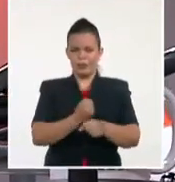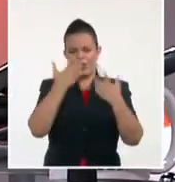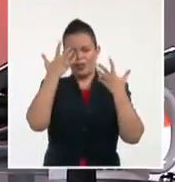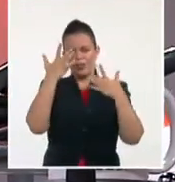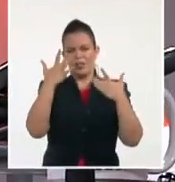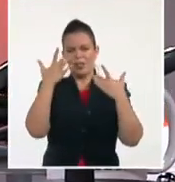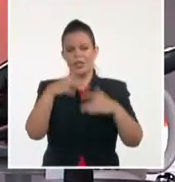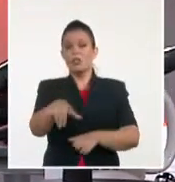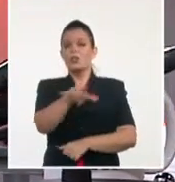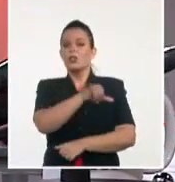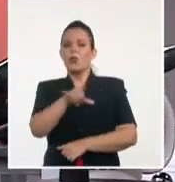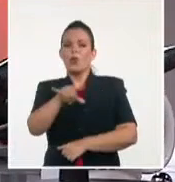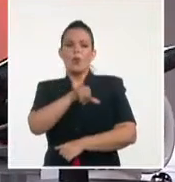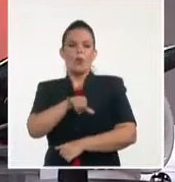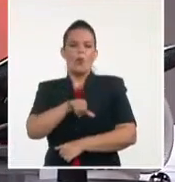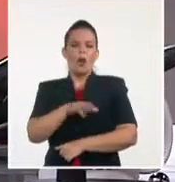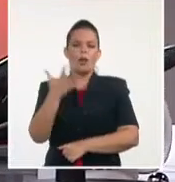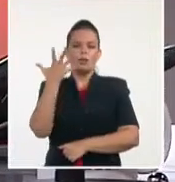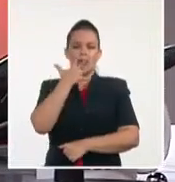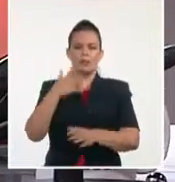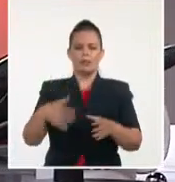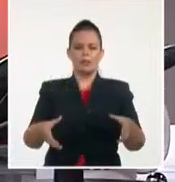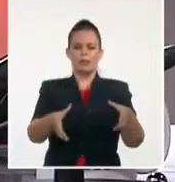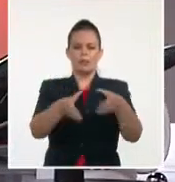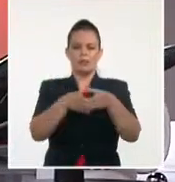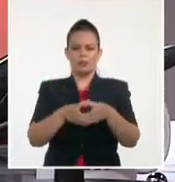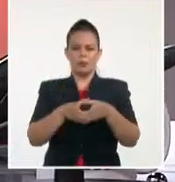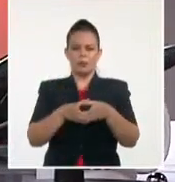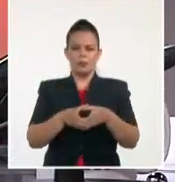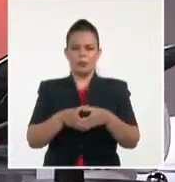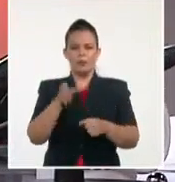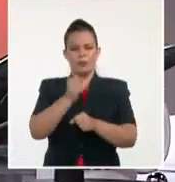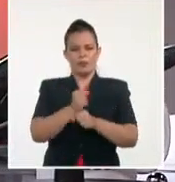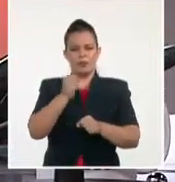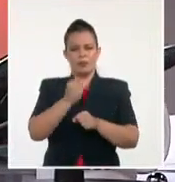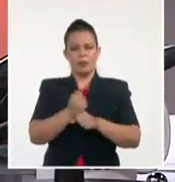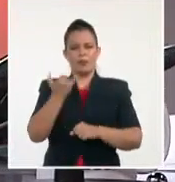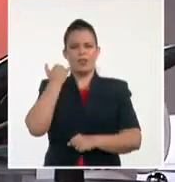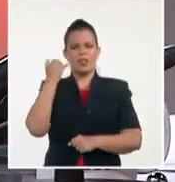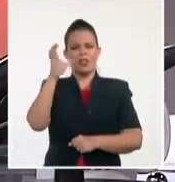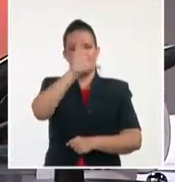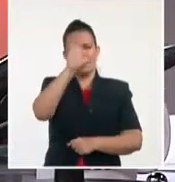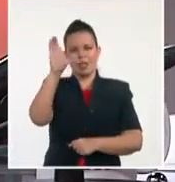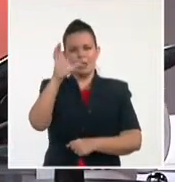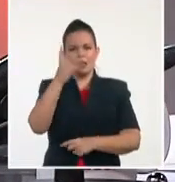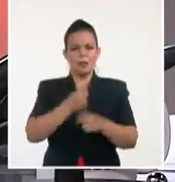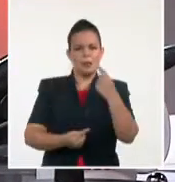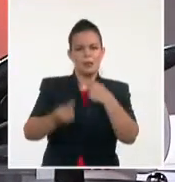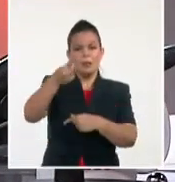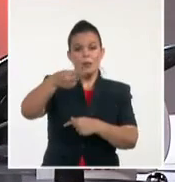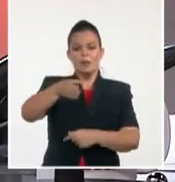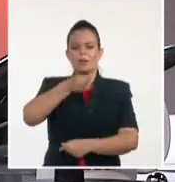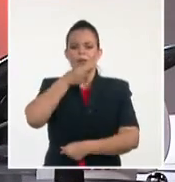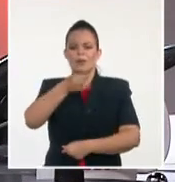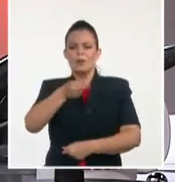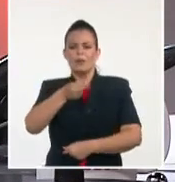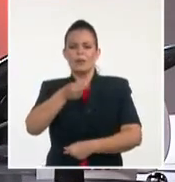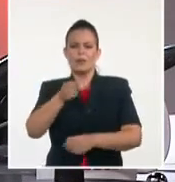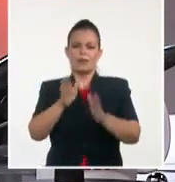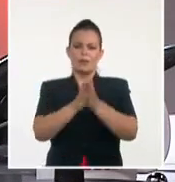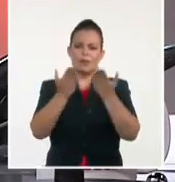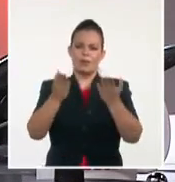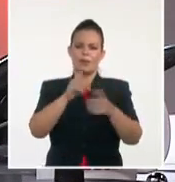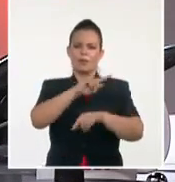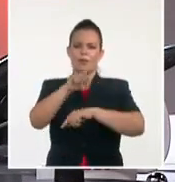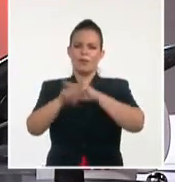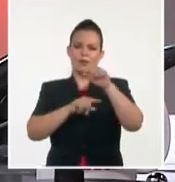los colegas de todos los medios de comunicación, pero especialmente a la televisión y a la radio cubana, que estuvieron pues conectados todo el